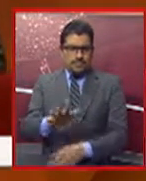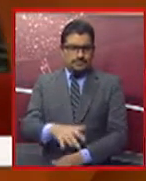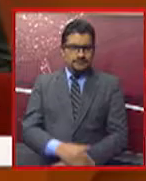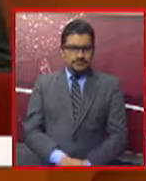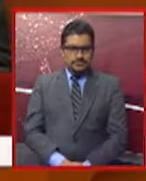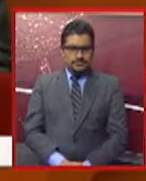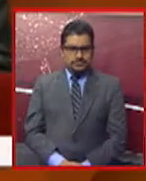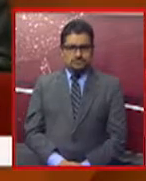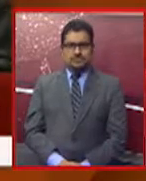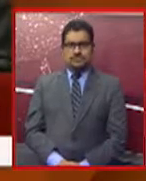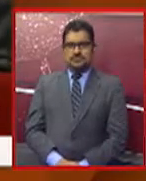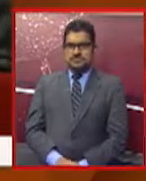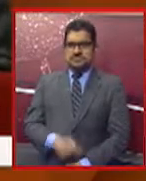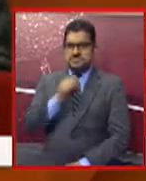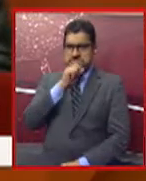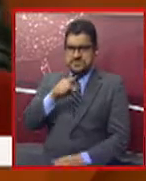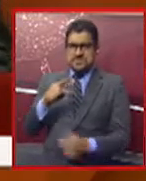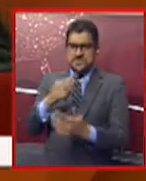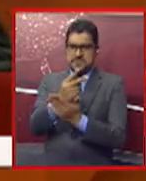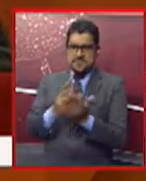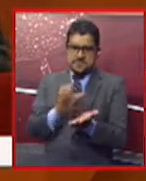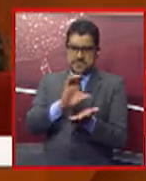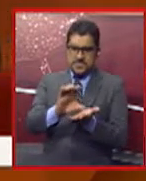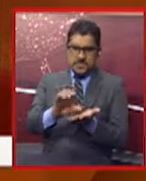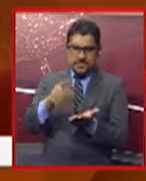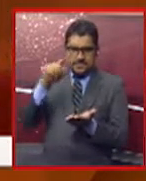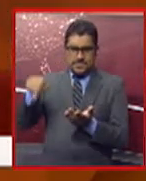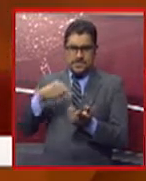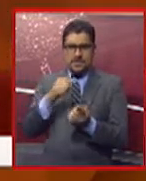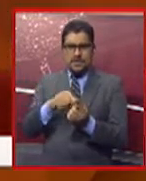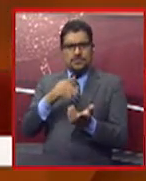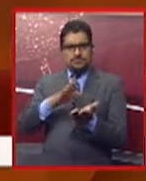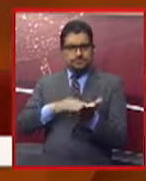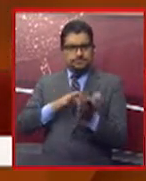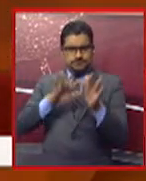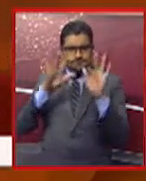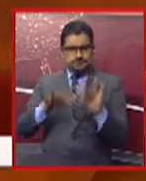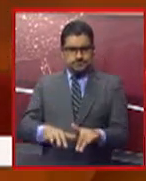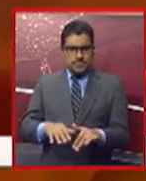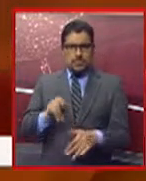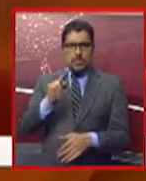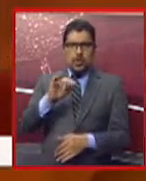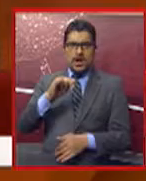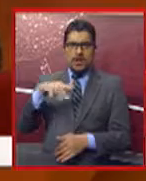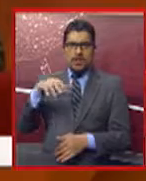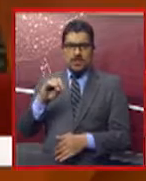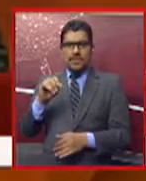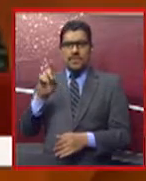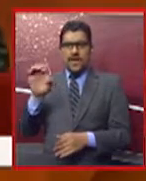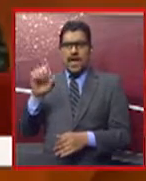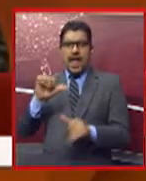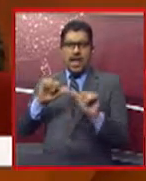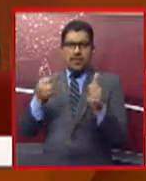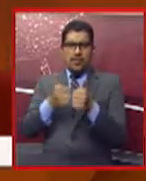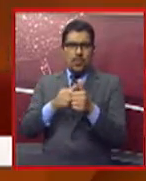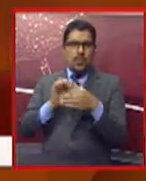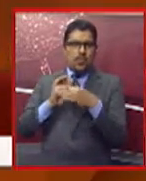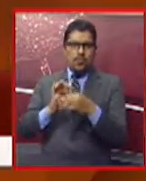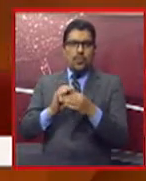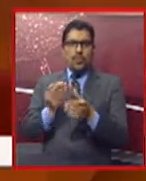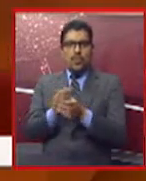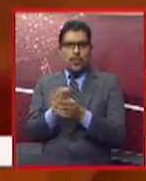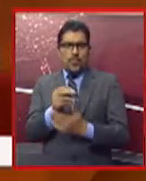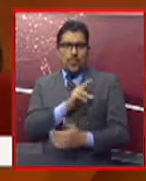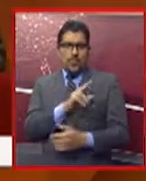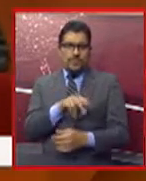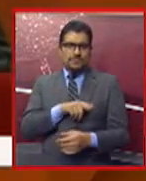Se incluyen en el proyecto de presupuestos un documento que se llama Proyectos de Asociación Público-Privada, en